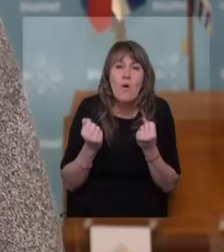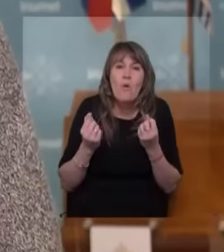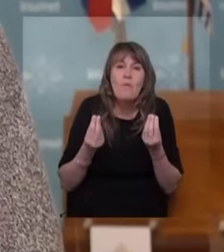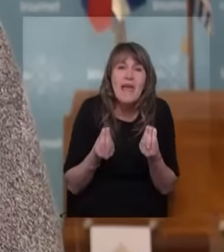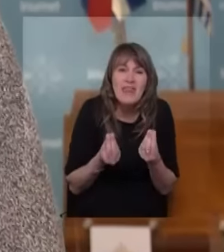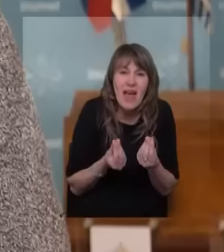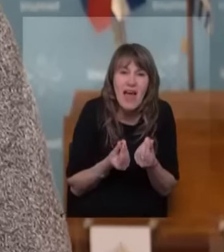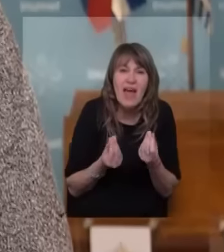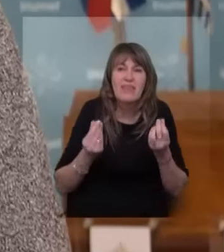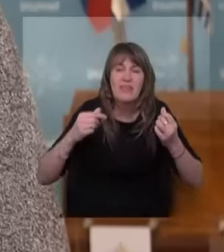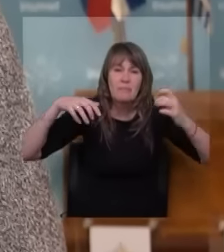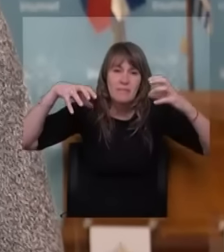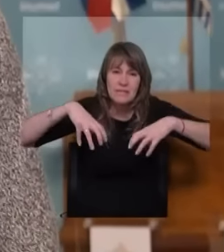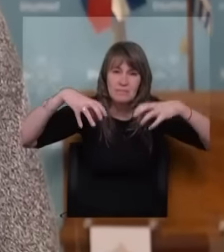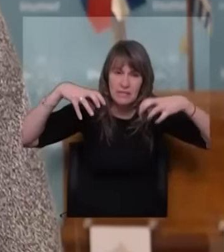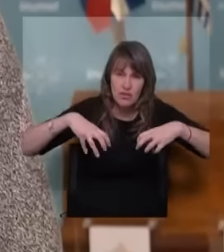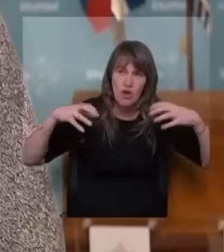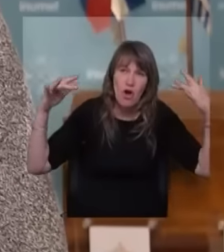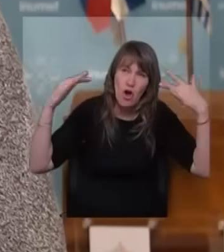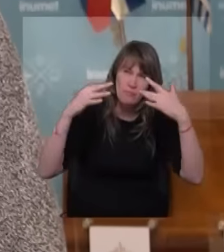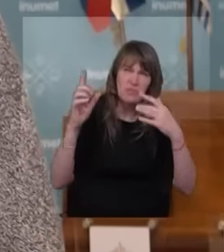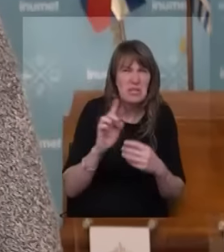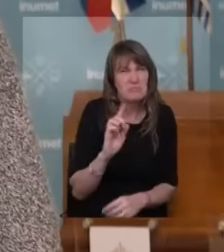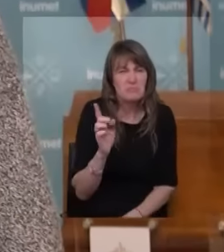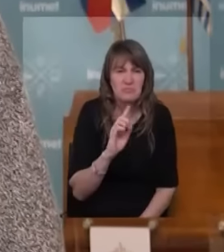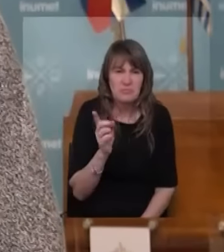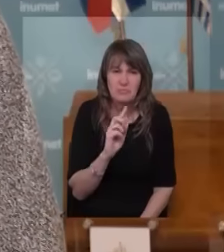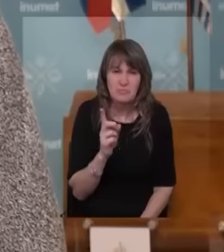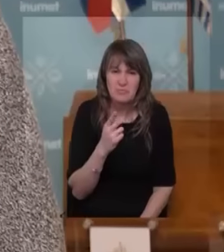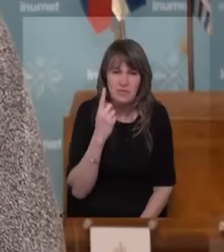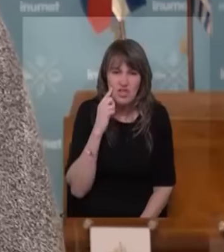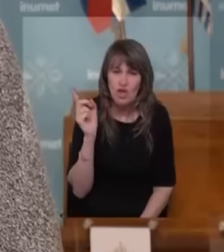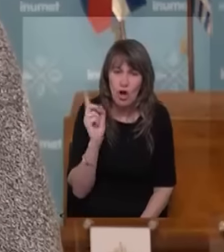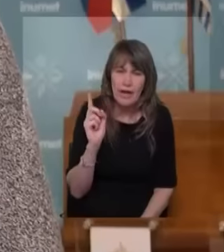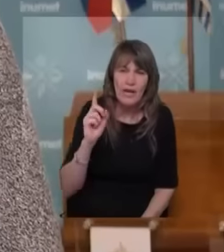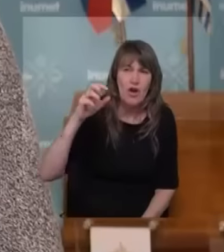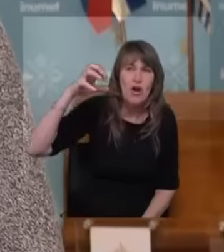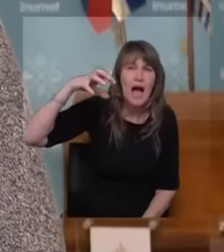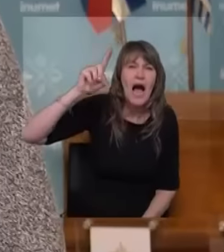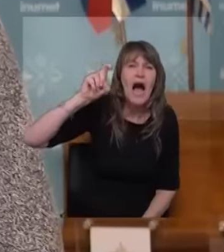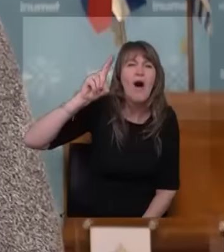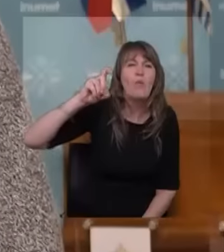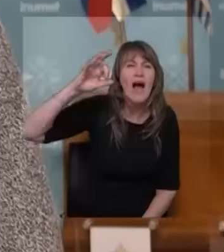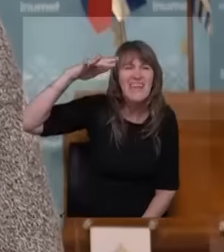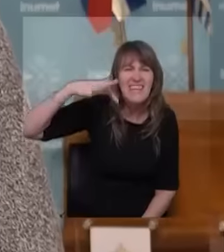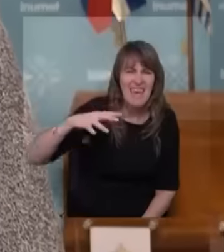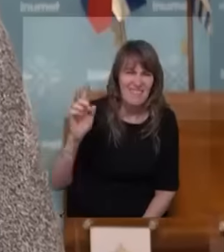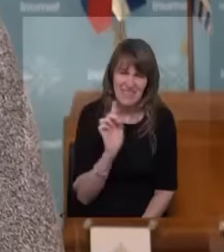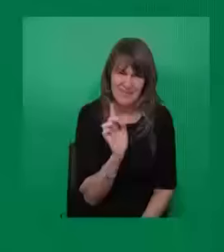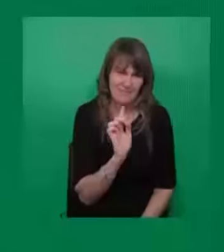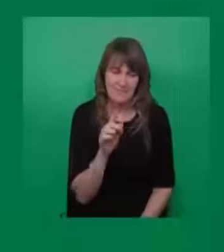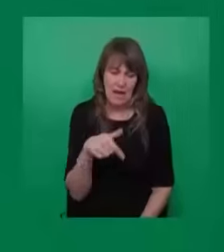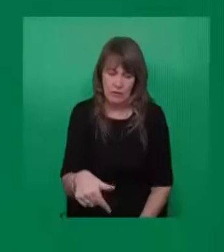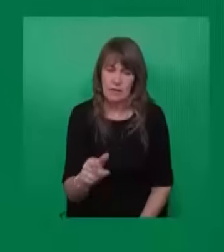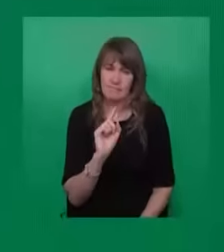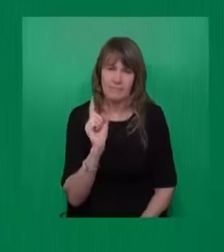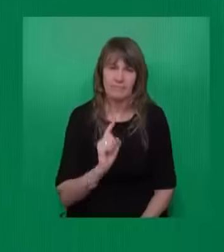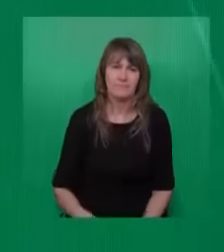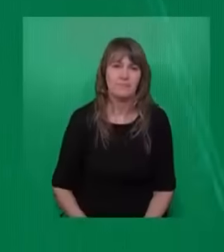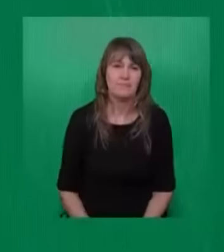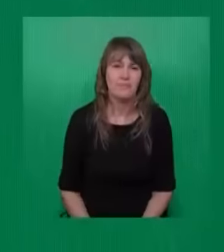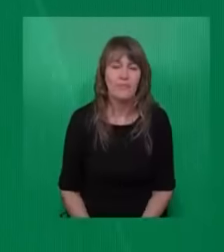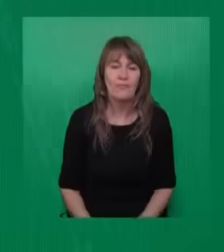precipitación y como no está anunciado eso la probabilidad de que ocurra este tipo de fenómeno es muy bajo